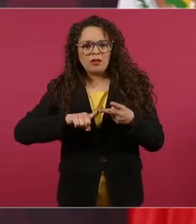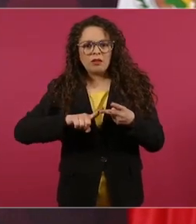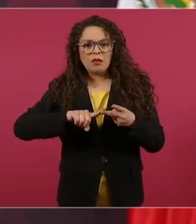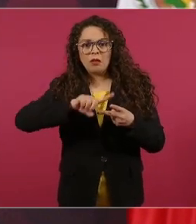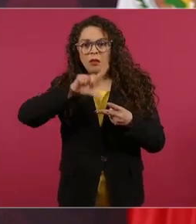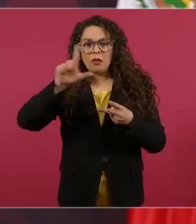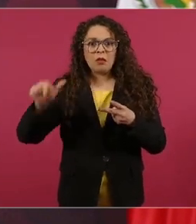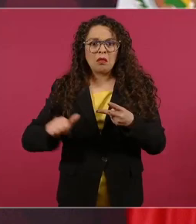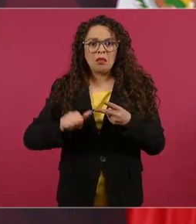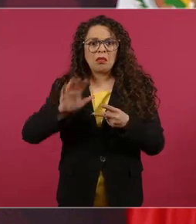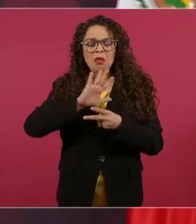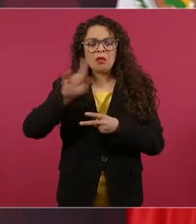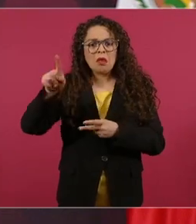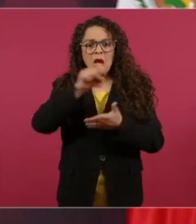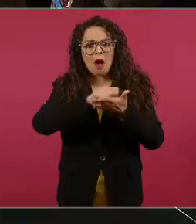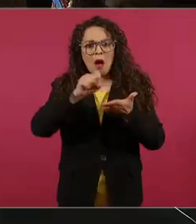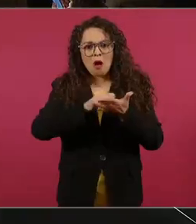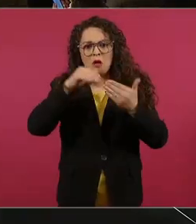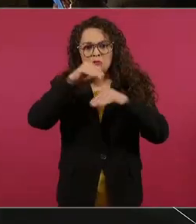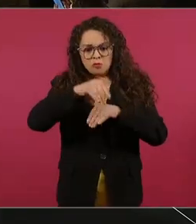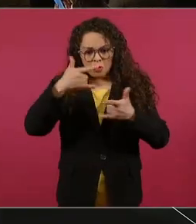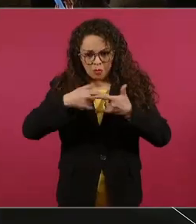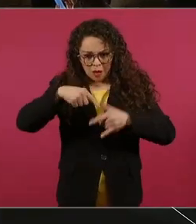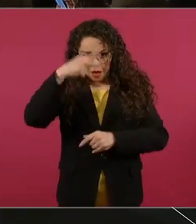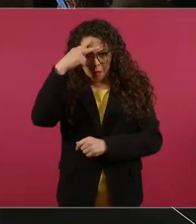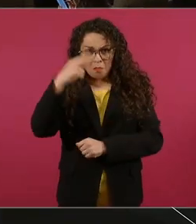México, pero sí escribió